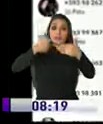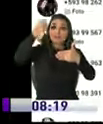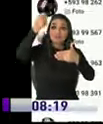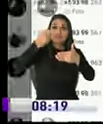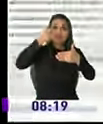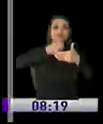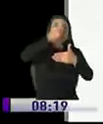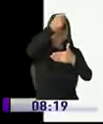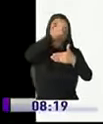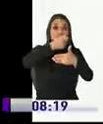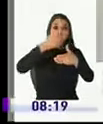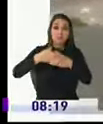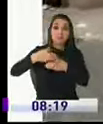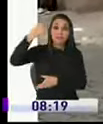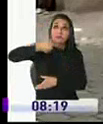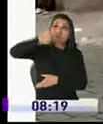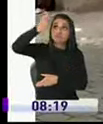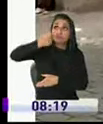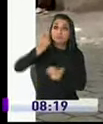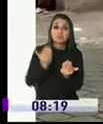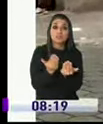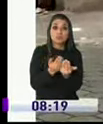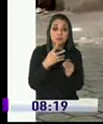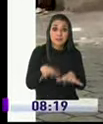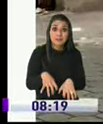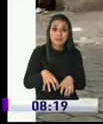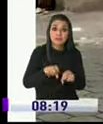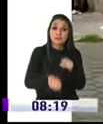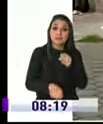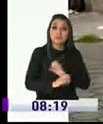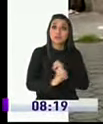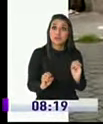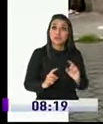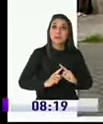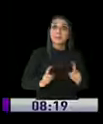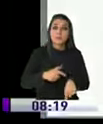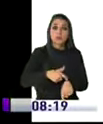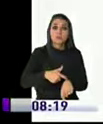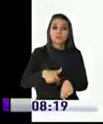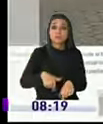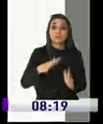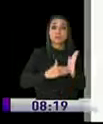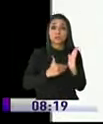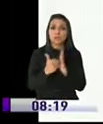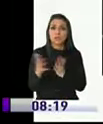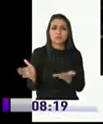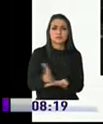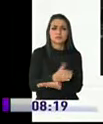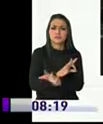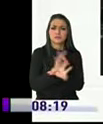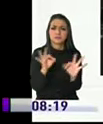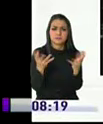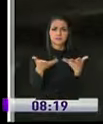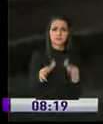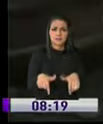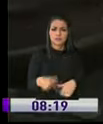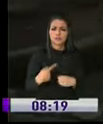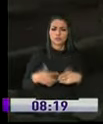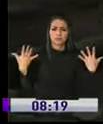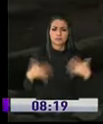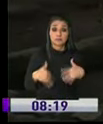de electricidad la basura para que los perritos no destruyan las fundas, pero el problema es sumamente grave en la capital. Ustedes pueden ver,